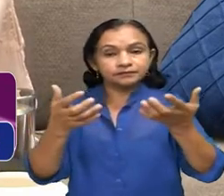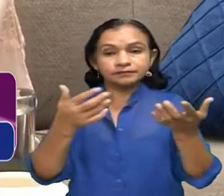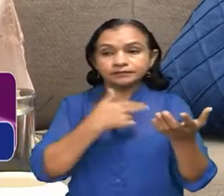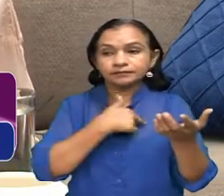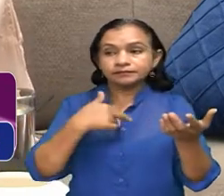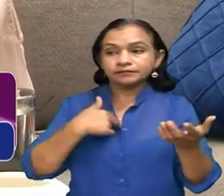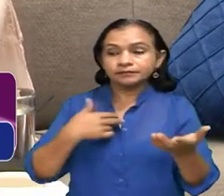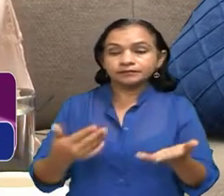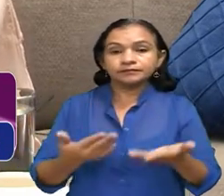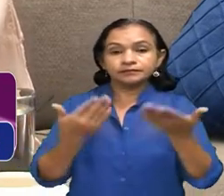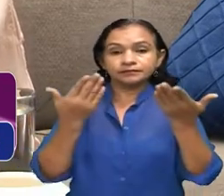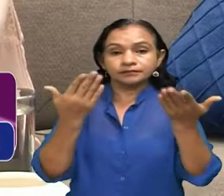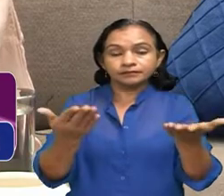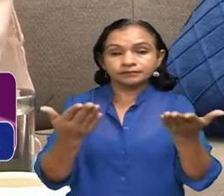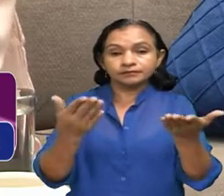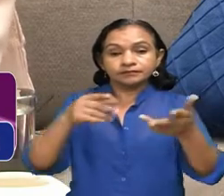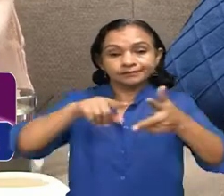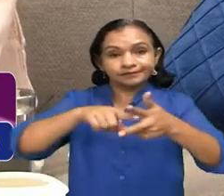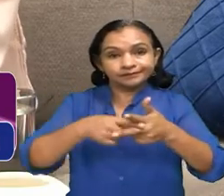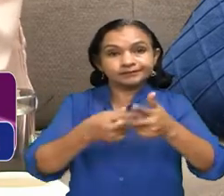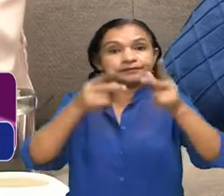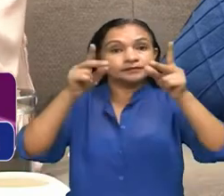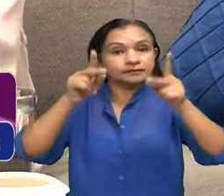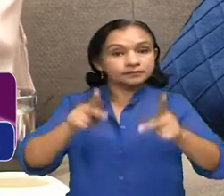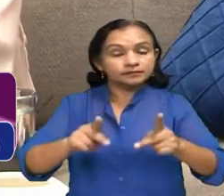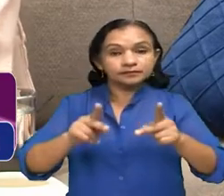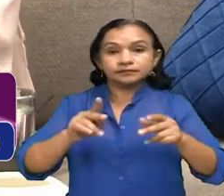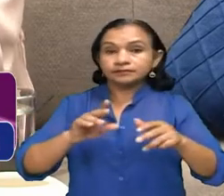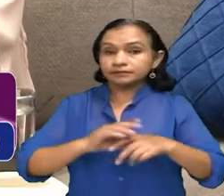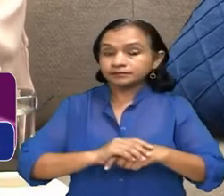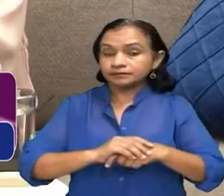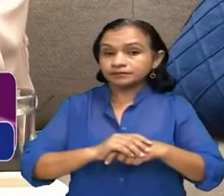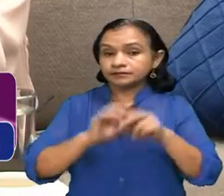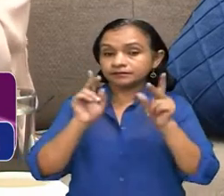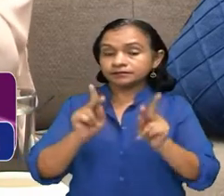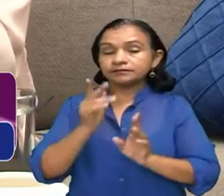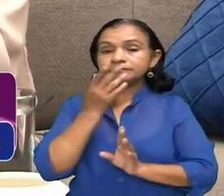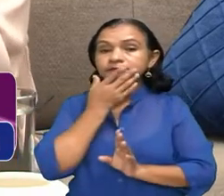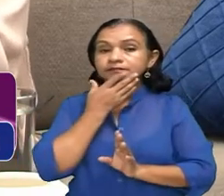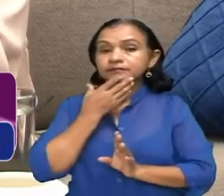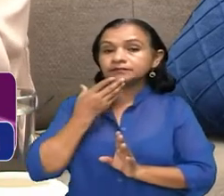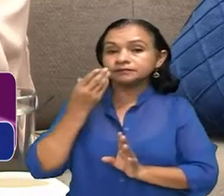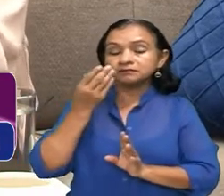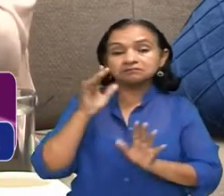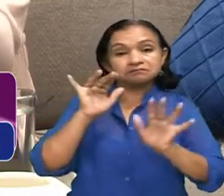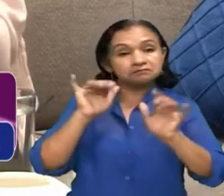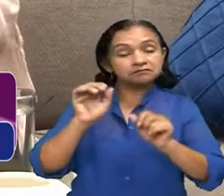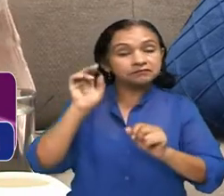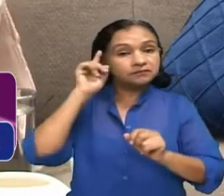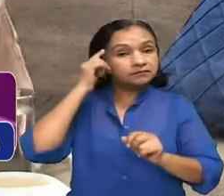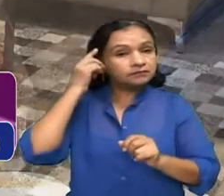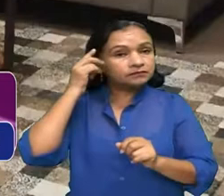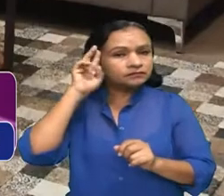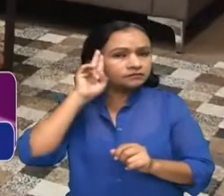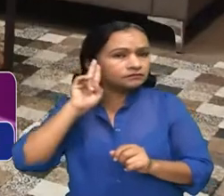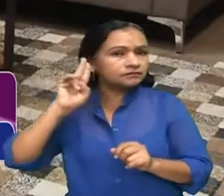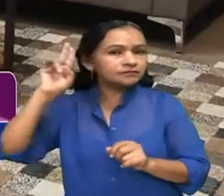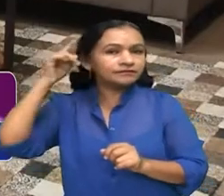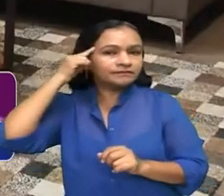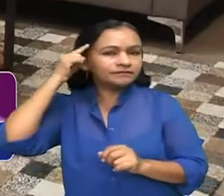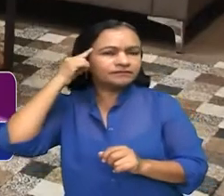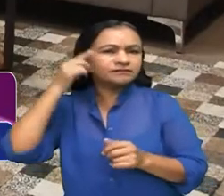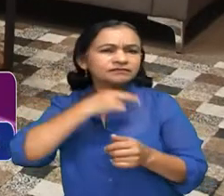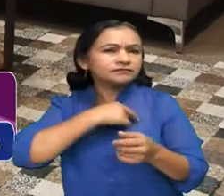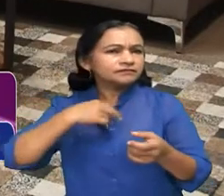dar el boom del emprendimiento, de que no, de que aquel joven que haya salido de la universidad piense en esas ideas,